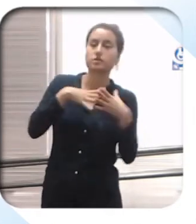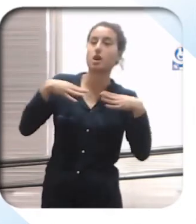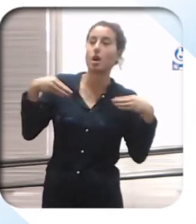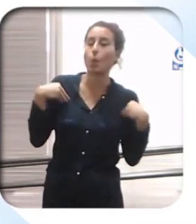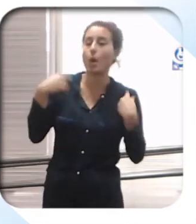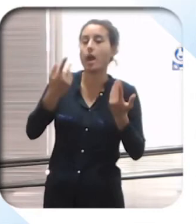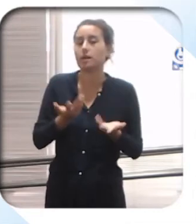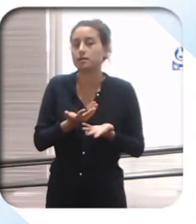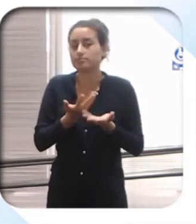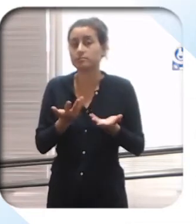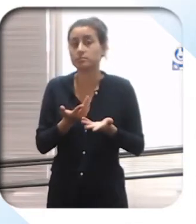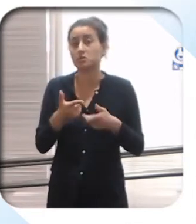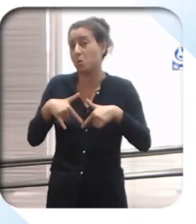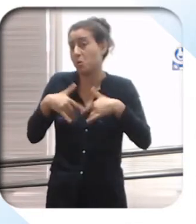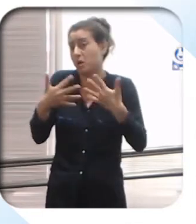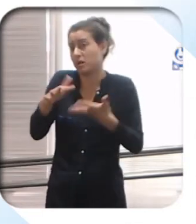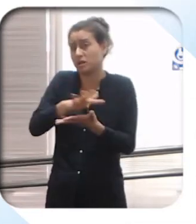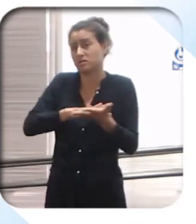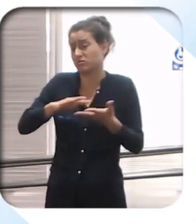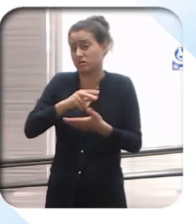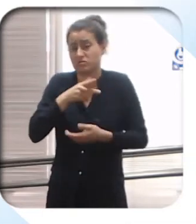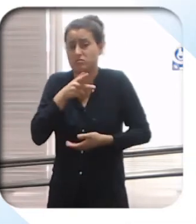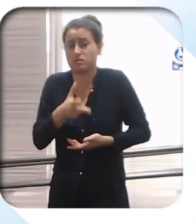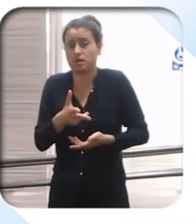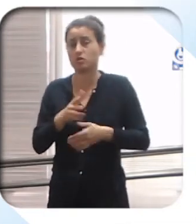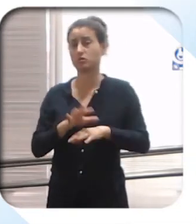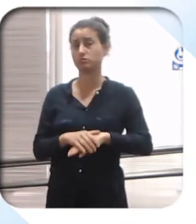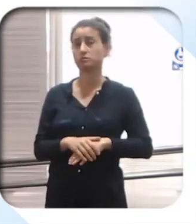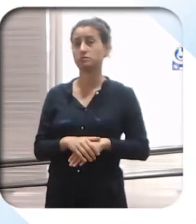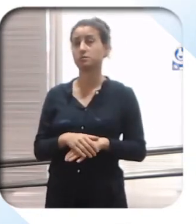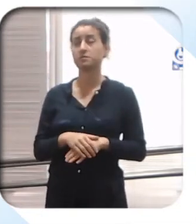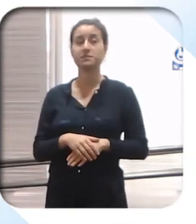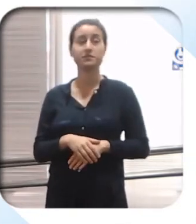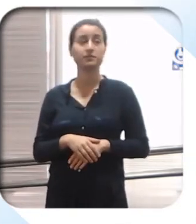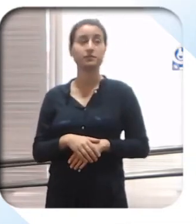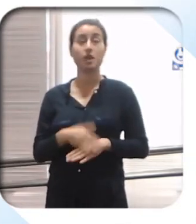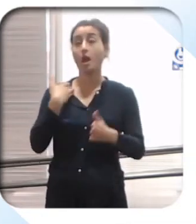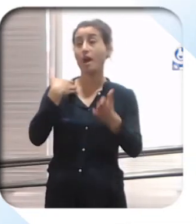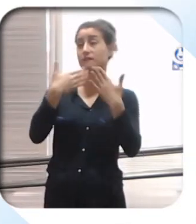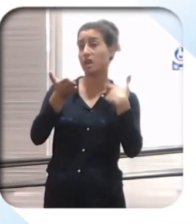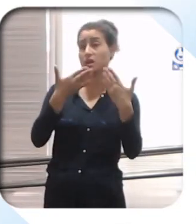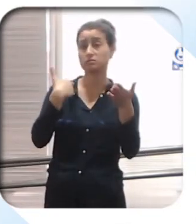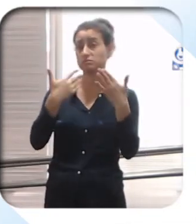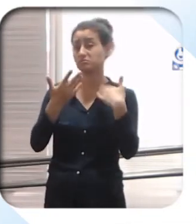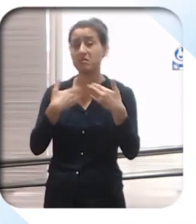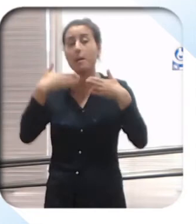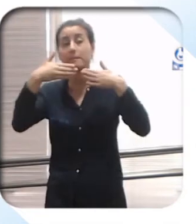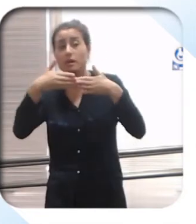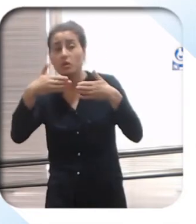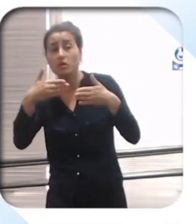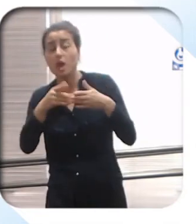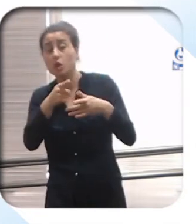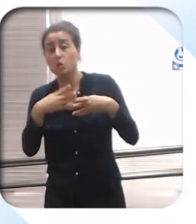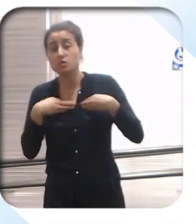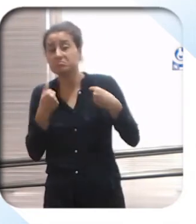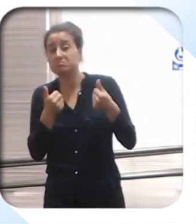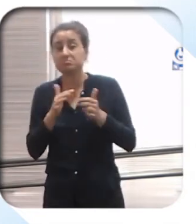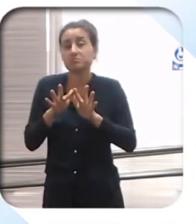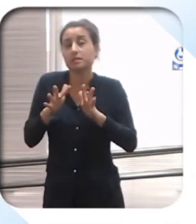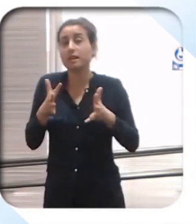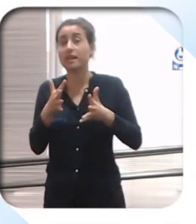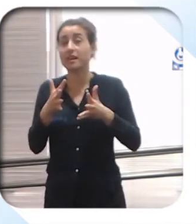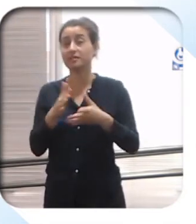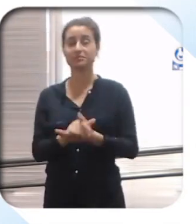Como tendríamos que hacer con cualquier hijo, ¿verdad? O hija, que es dialogar, que es preguntar, ¿tá? ¿Cómo